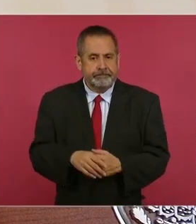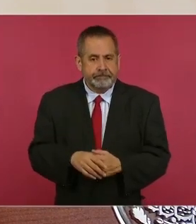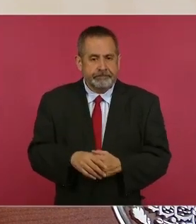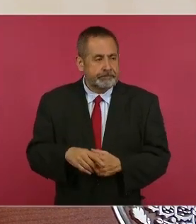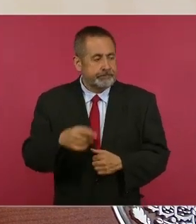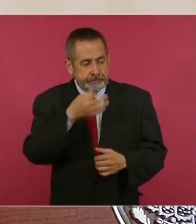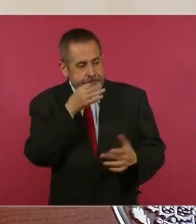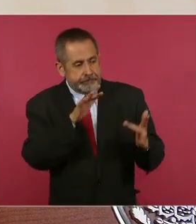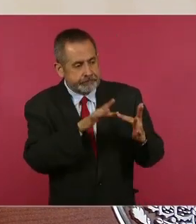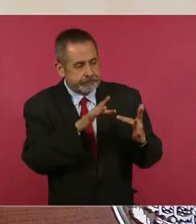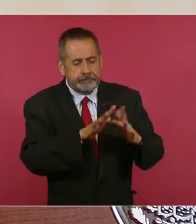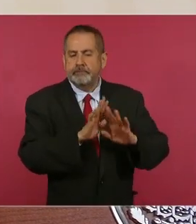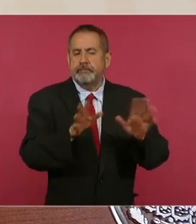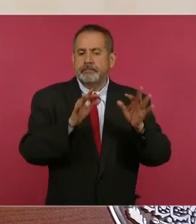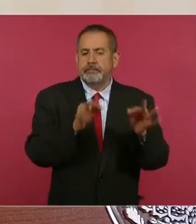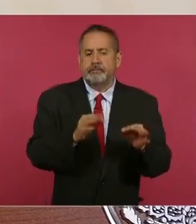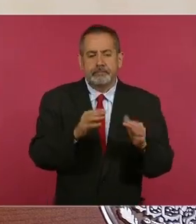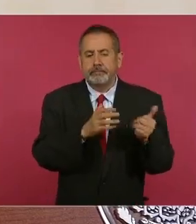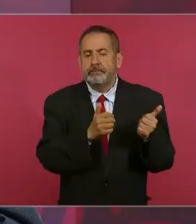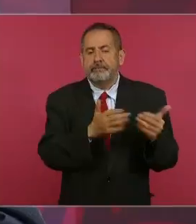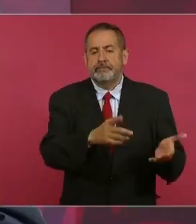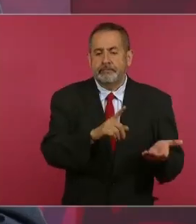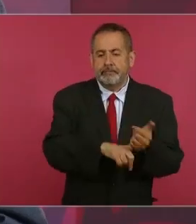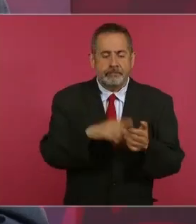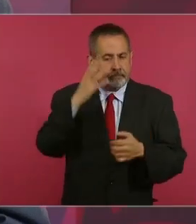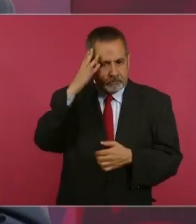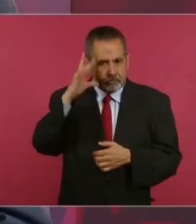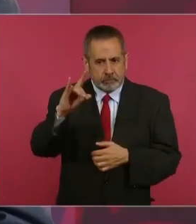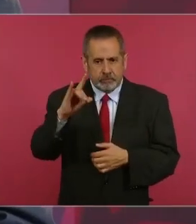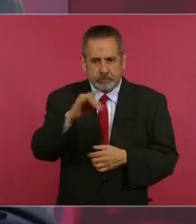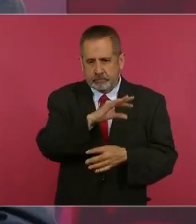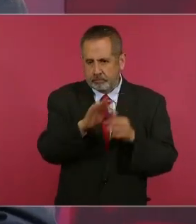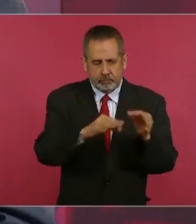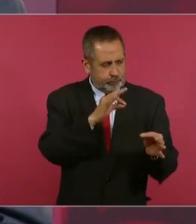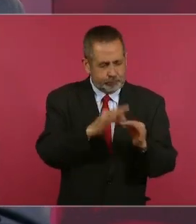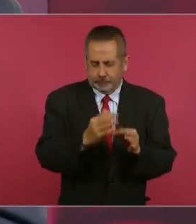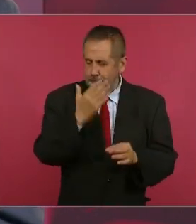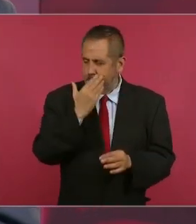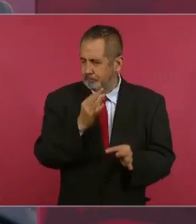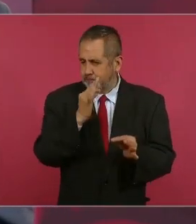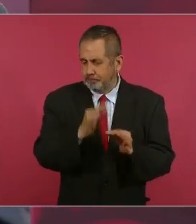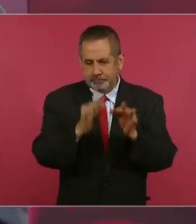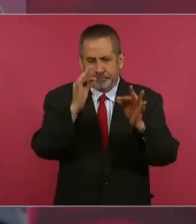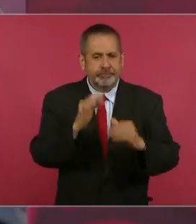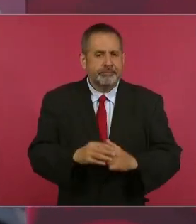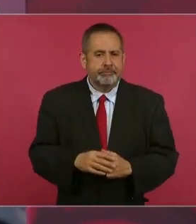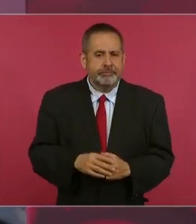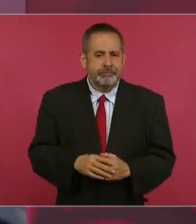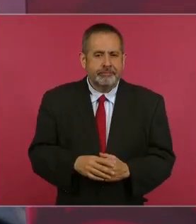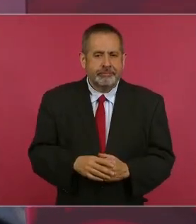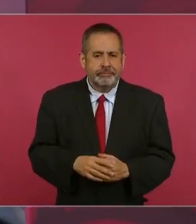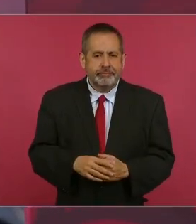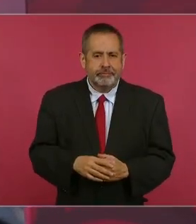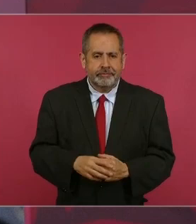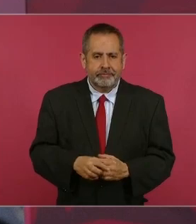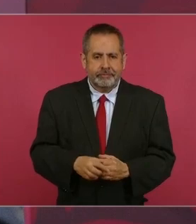ya se supo que están en Cuernavaca, que están bien, y